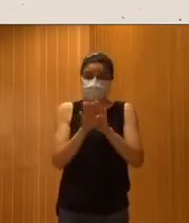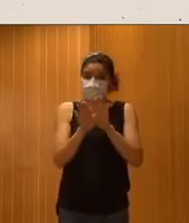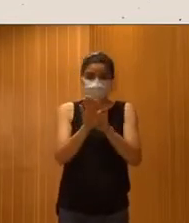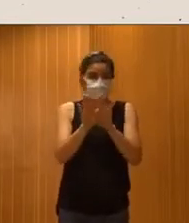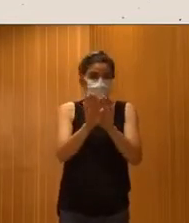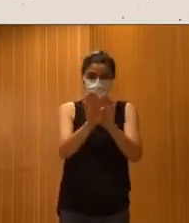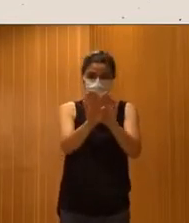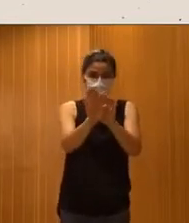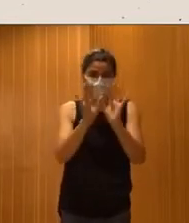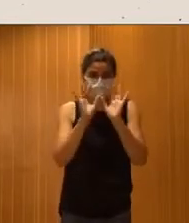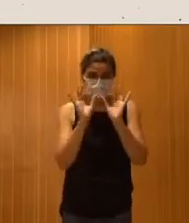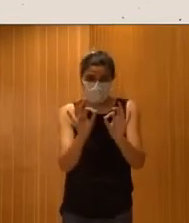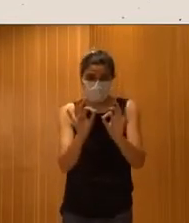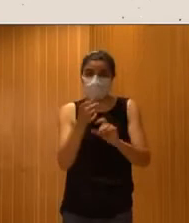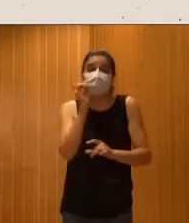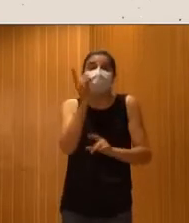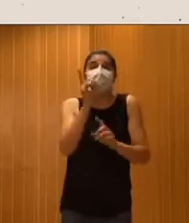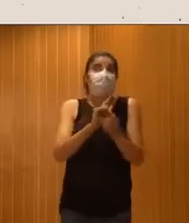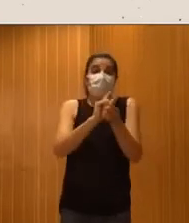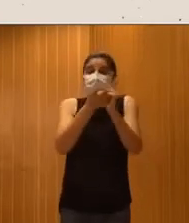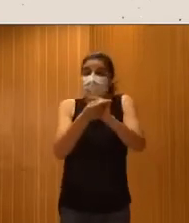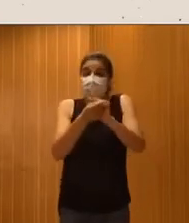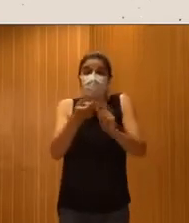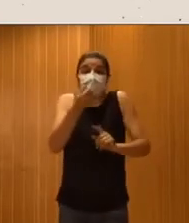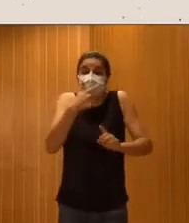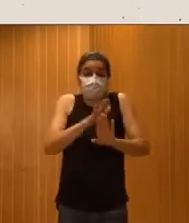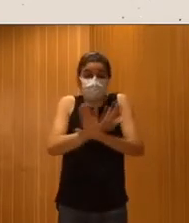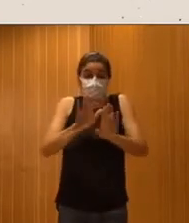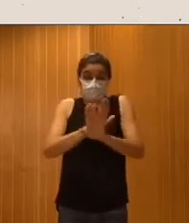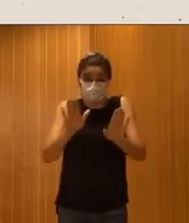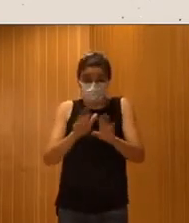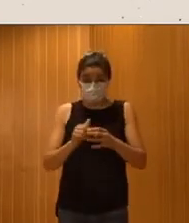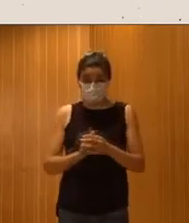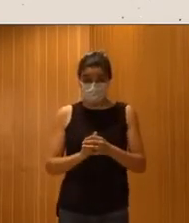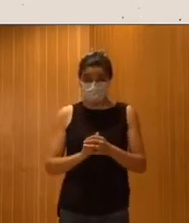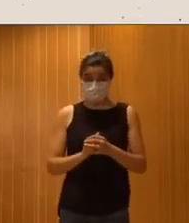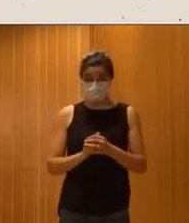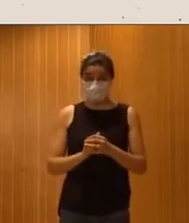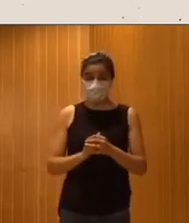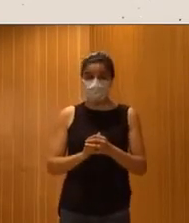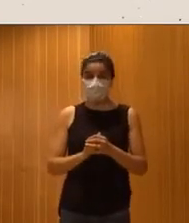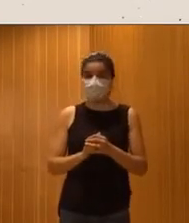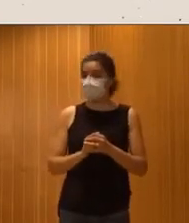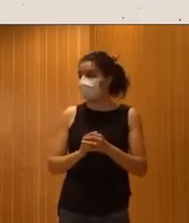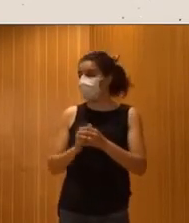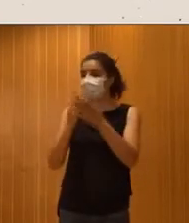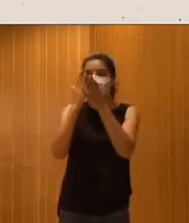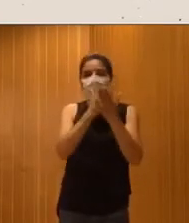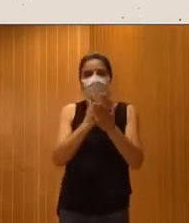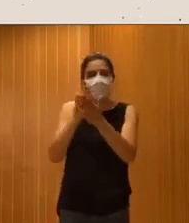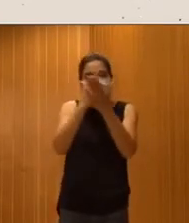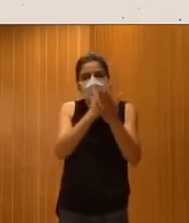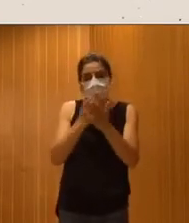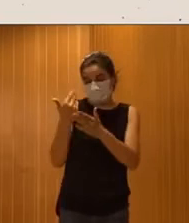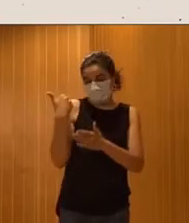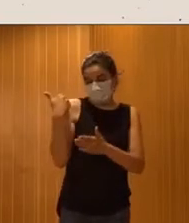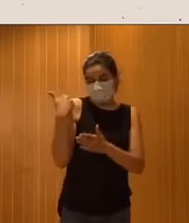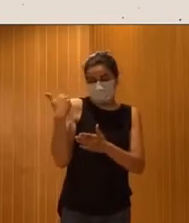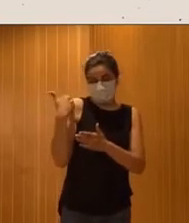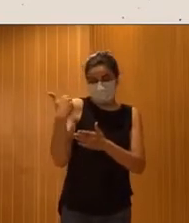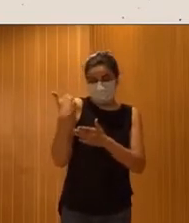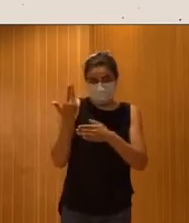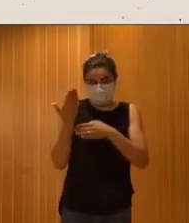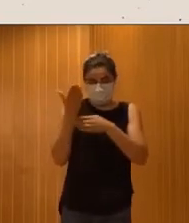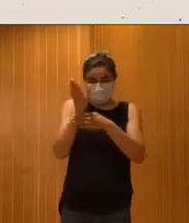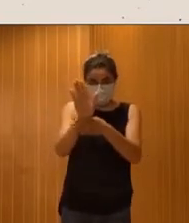de prescripción de antipsicóticos que teníamos antes, ¿no? En un estudio que publicamos